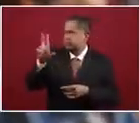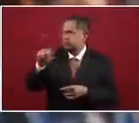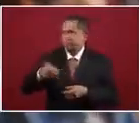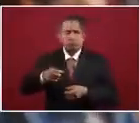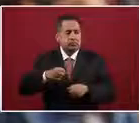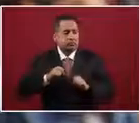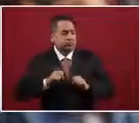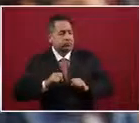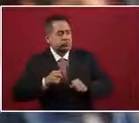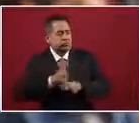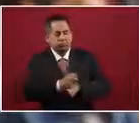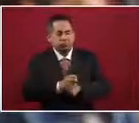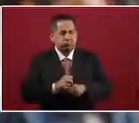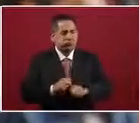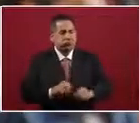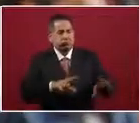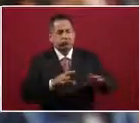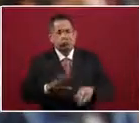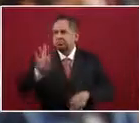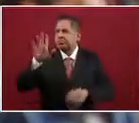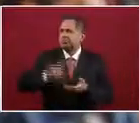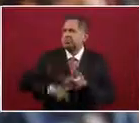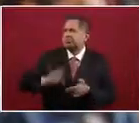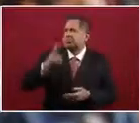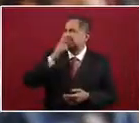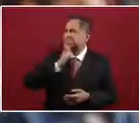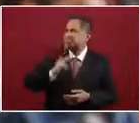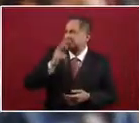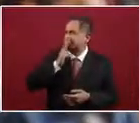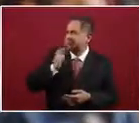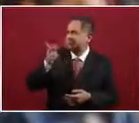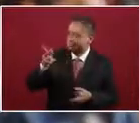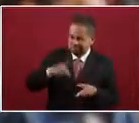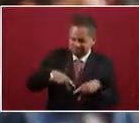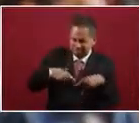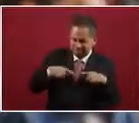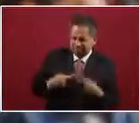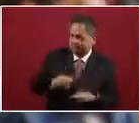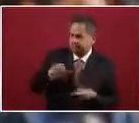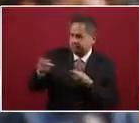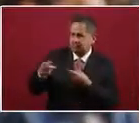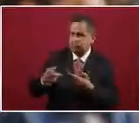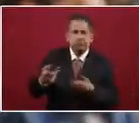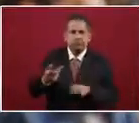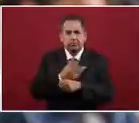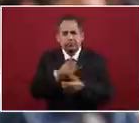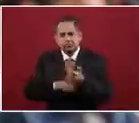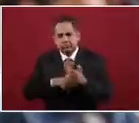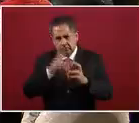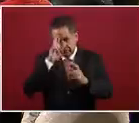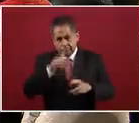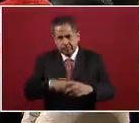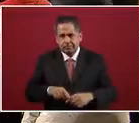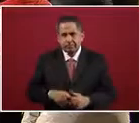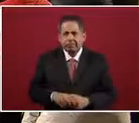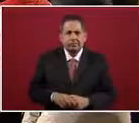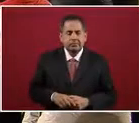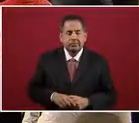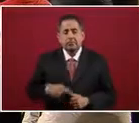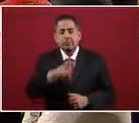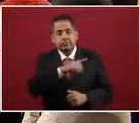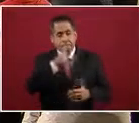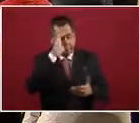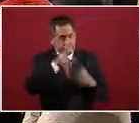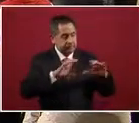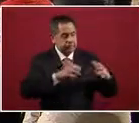usted ha prometido sonaba dulzón y débil. ¿Podría darnos una reacción respecto a esto? Muchas gracias. ¿Quién dijo eso? La